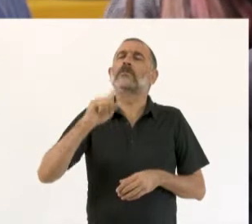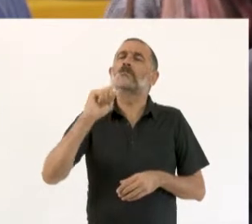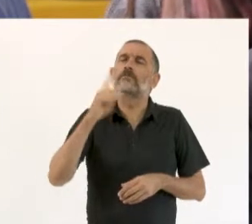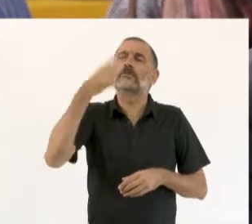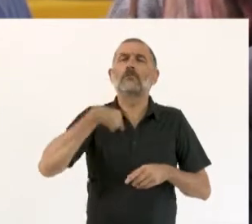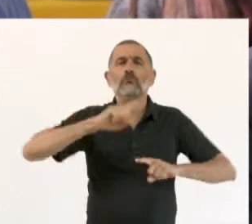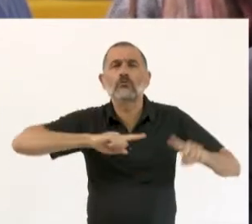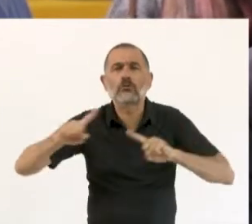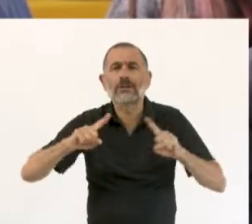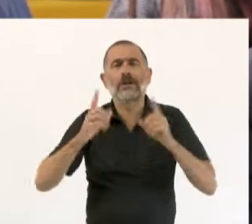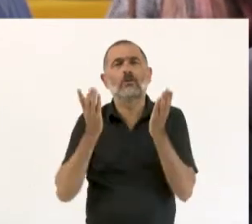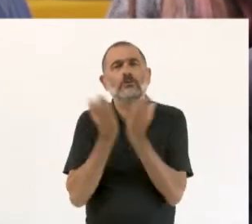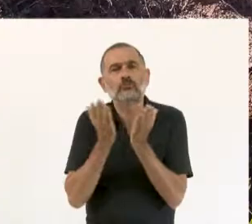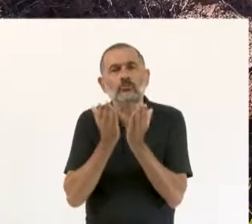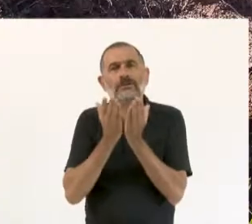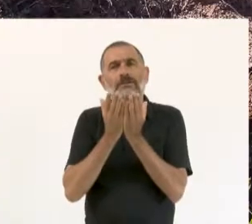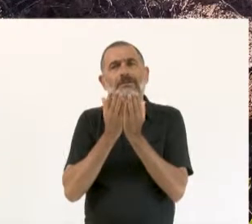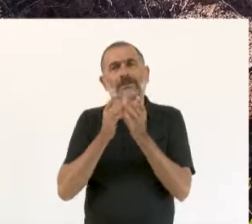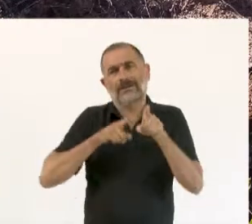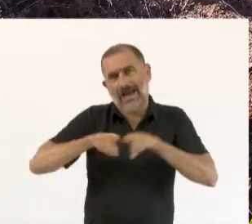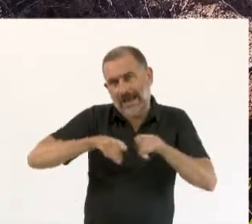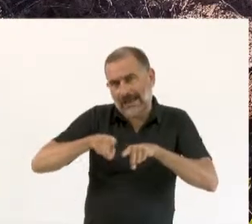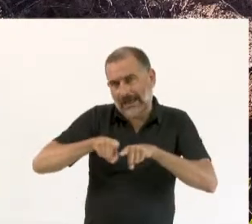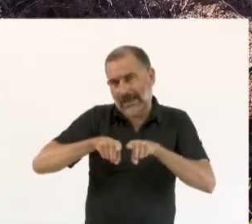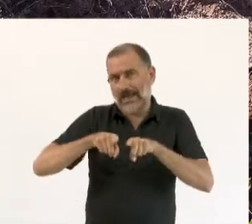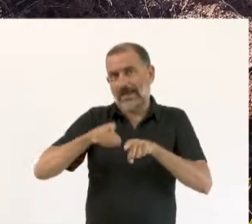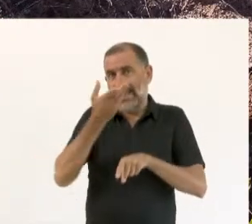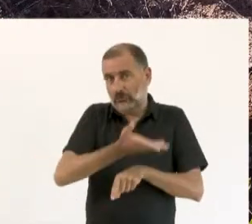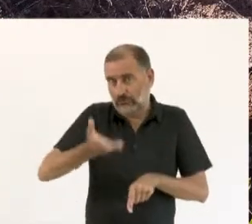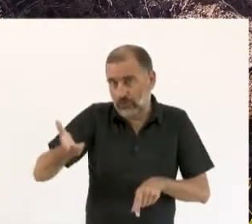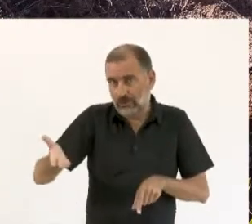estudiantes de la carrera los rescates al campo.